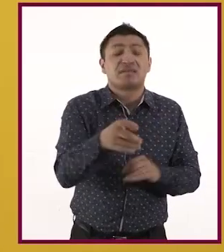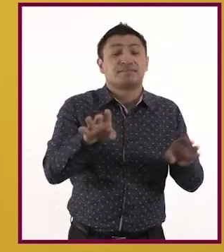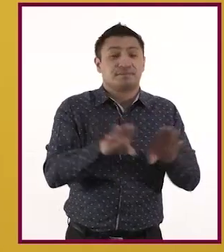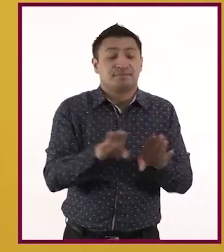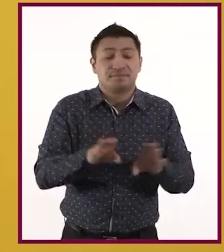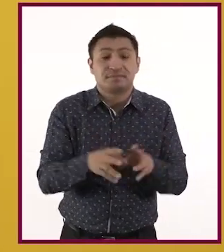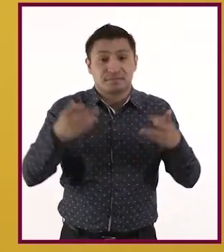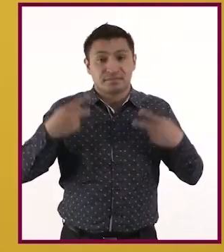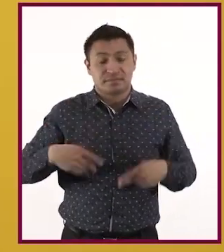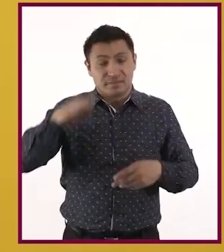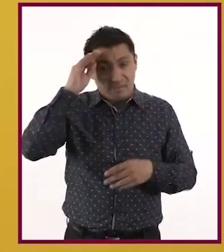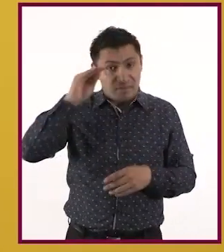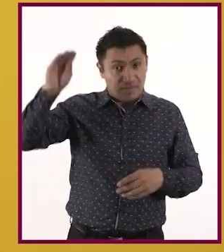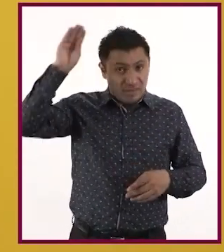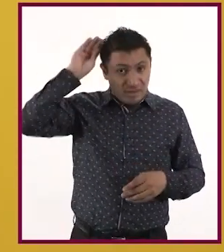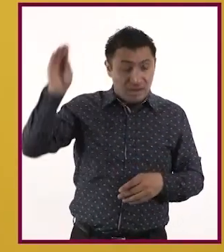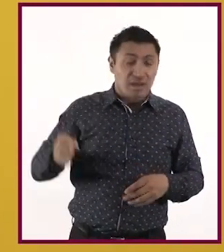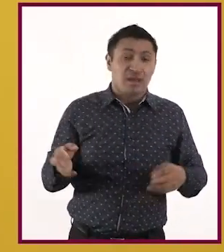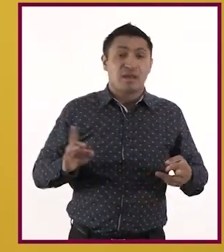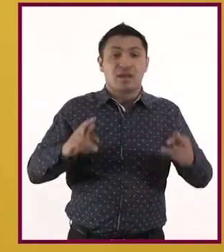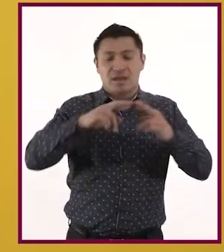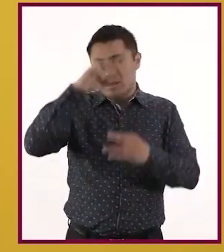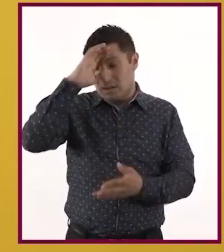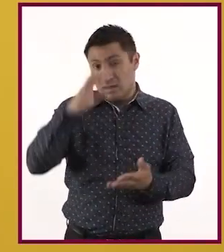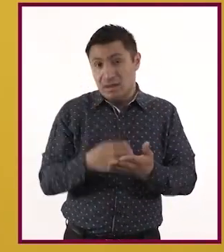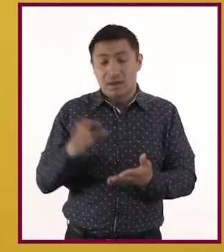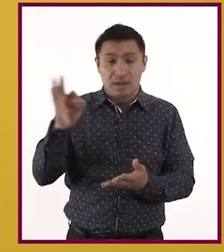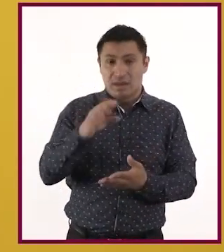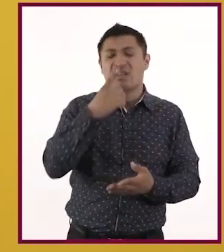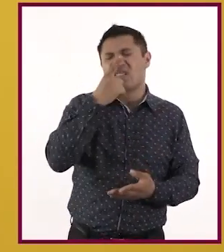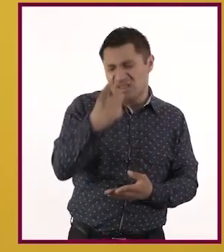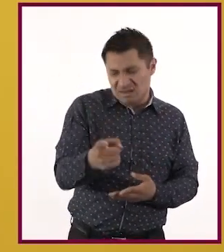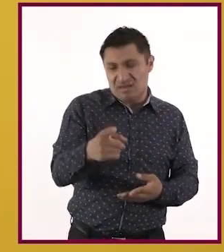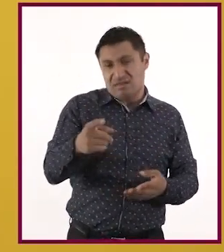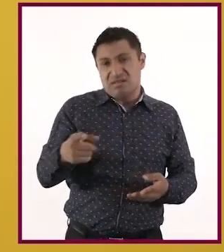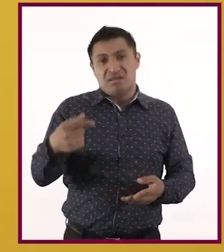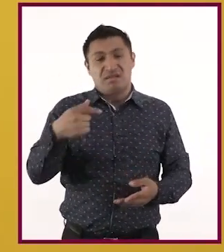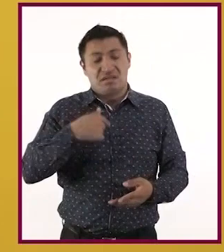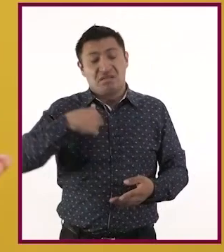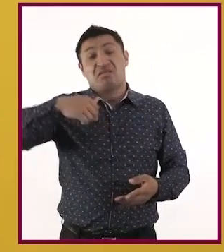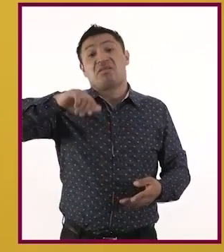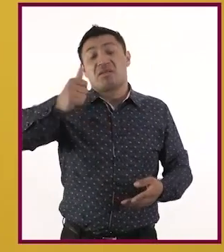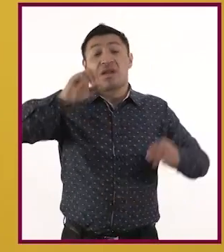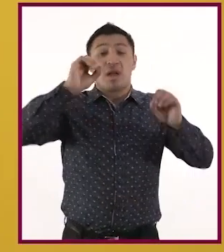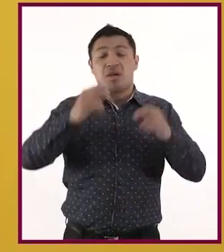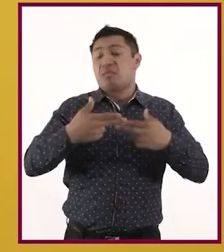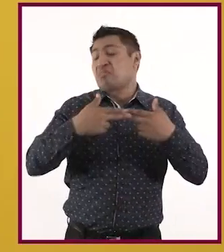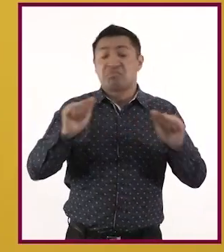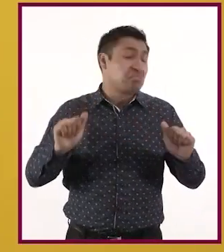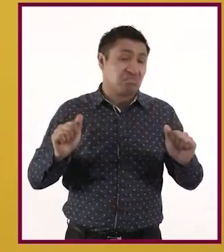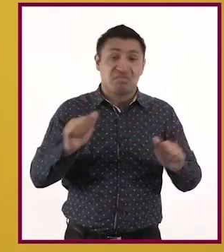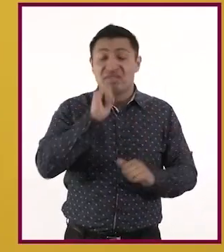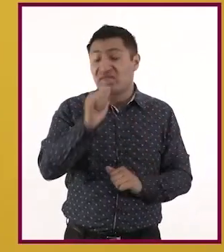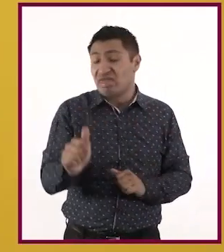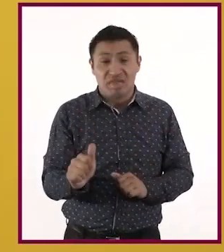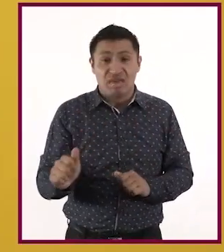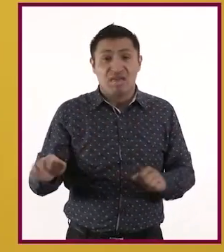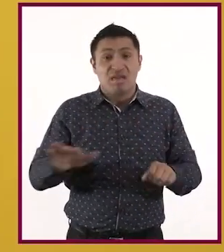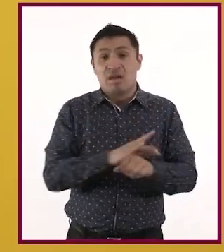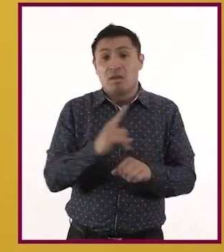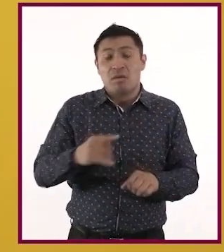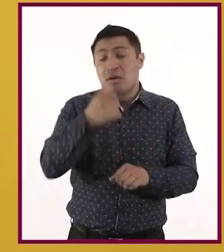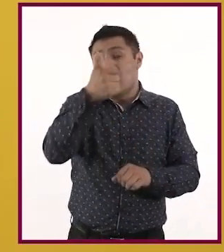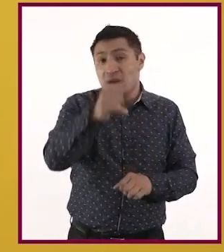una persona bautizada por la religión católica pudo haber dicho que su religión era otra o ninguna, porque así se identifica